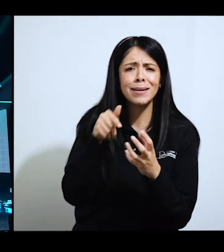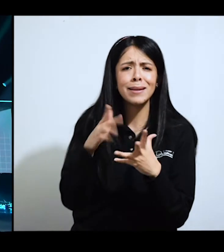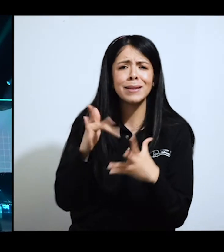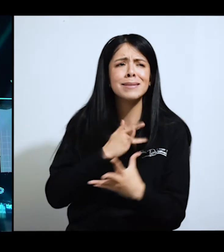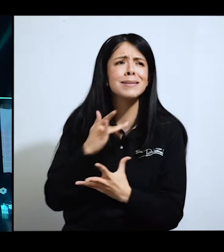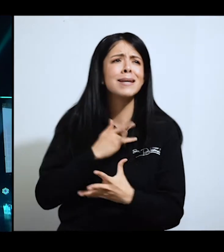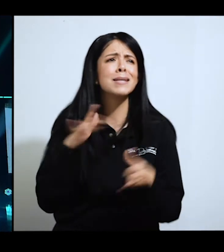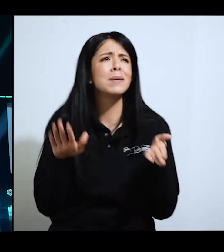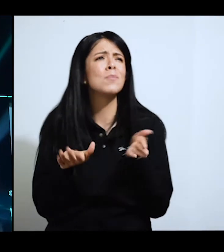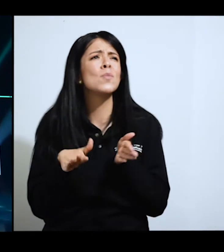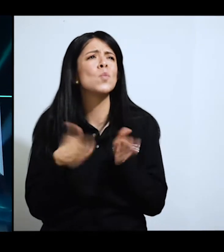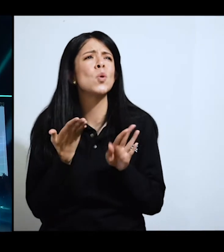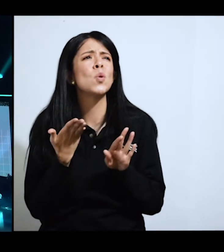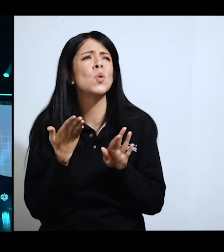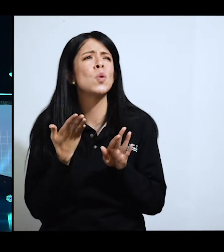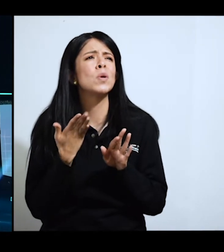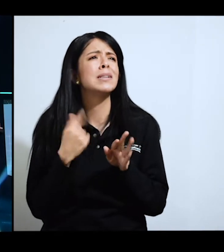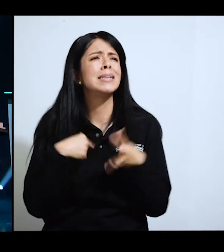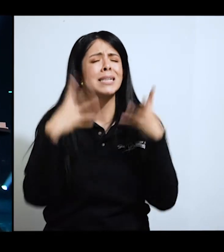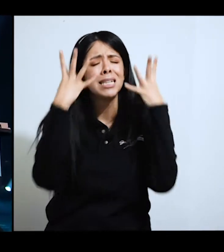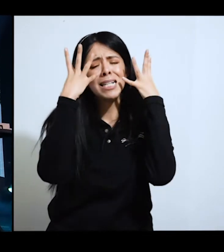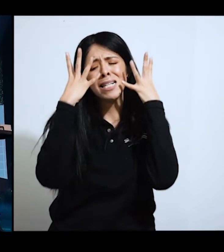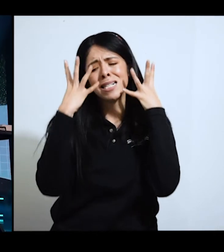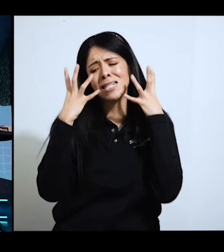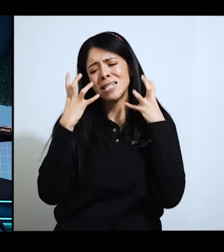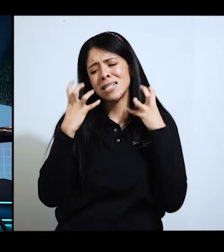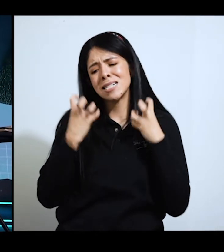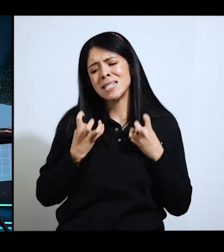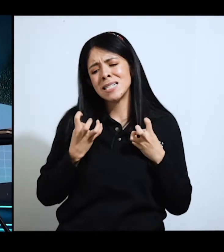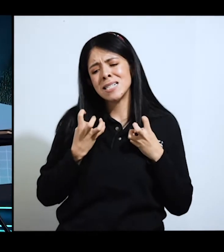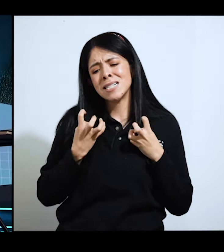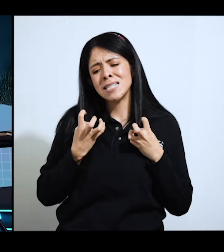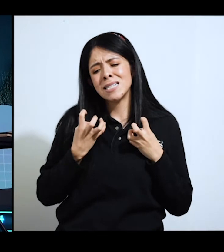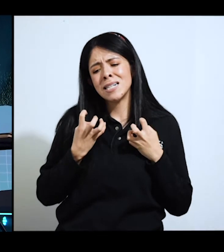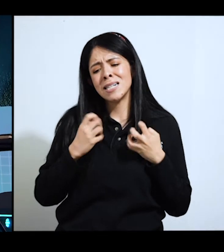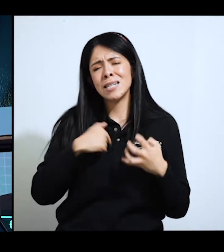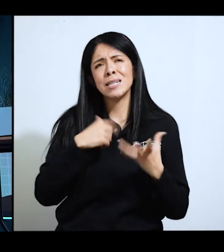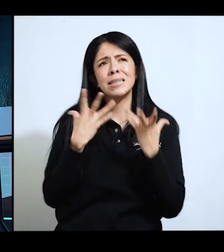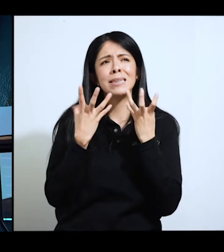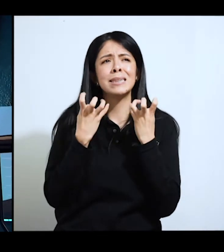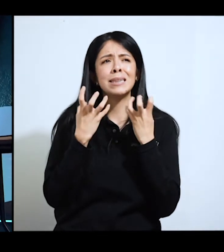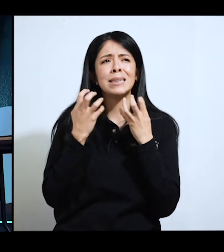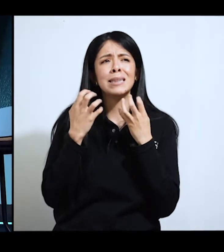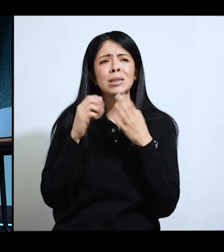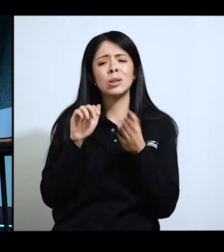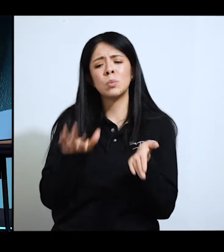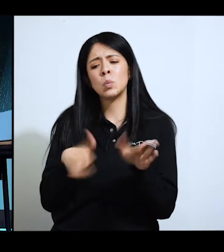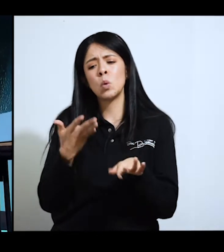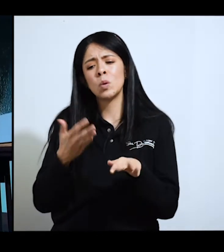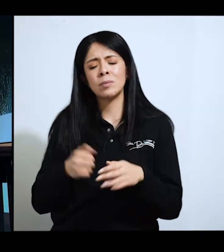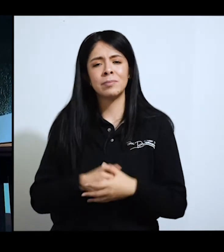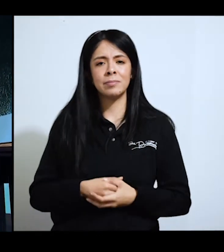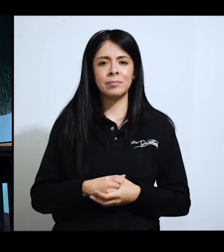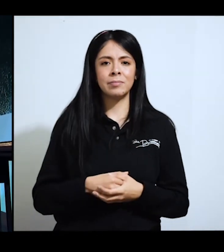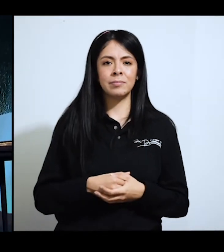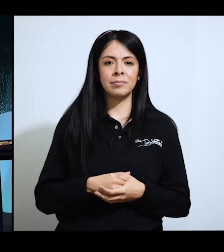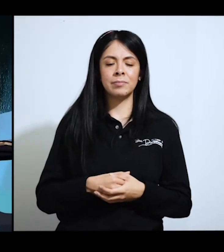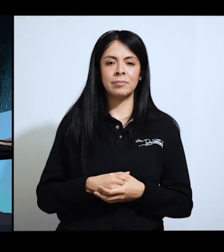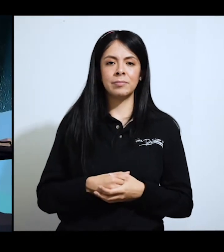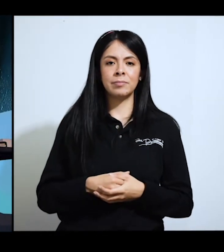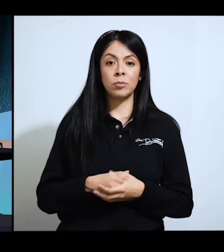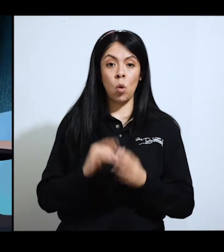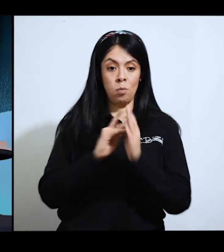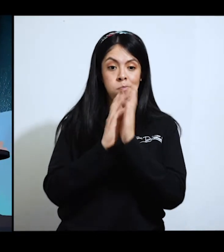a querer morir, a sentirse deprimido, a anhelar